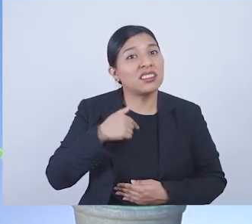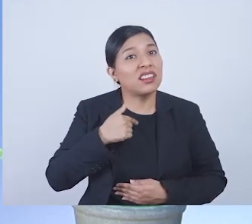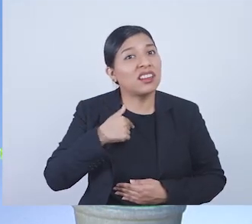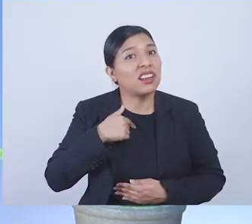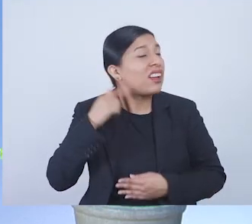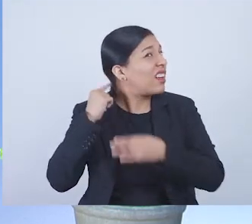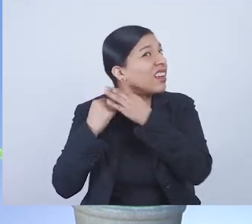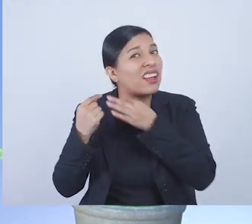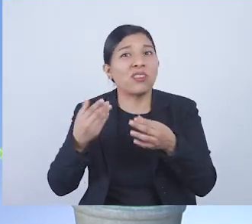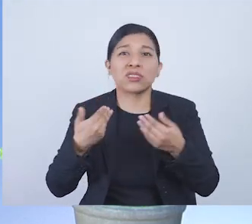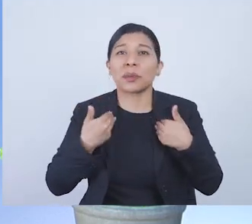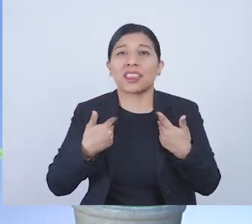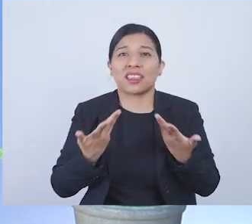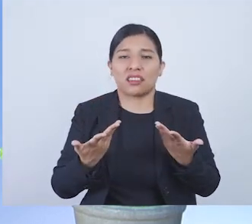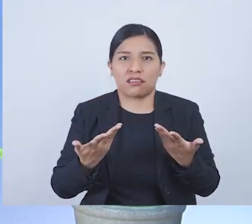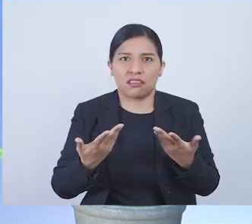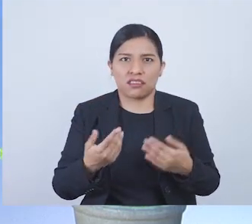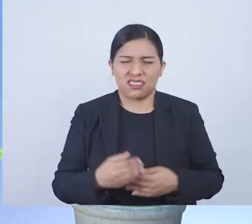la puede poner?